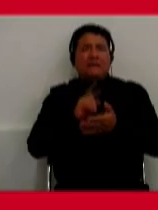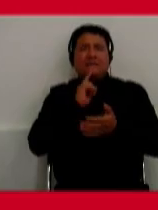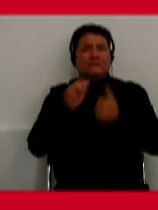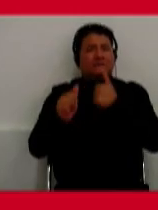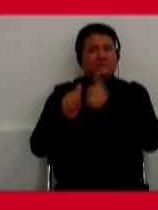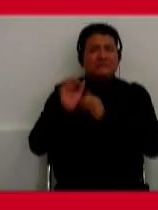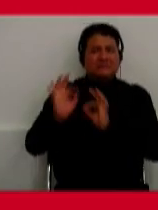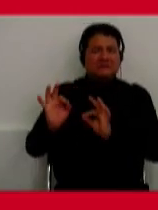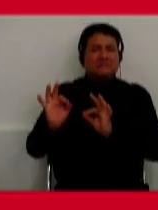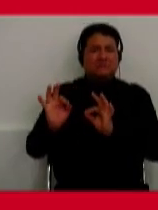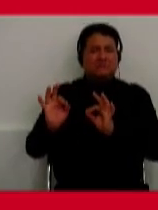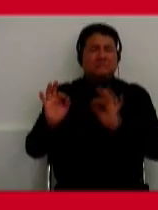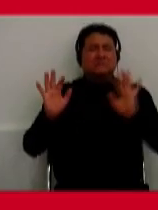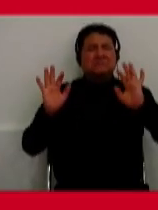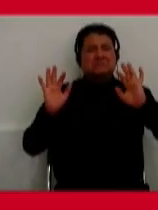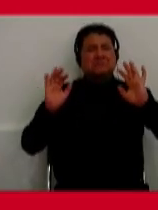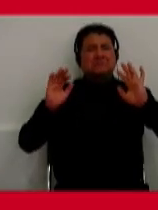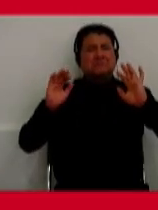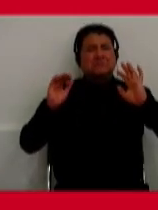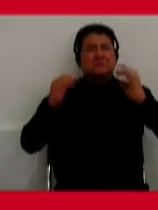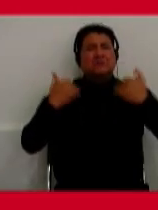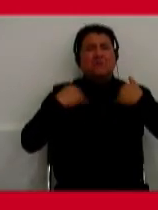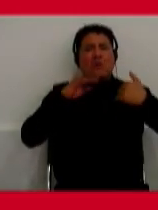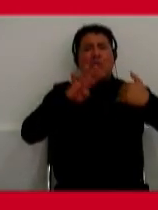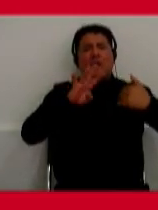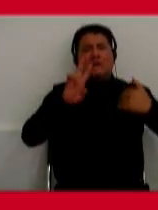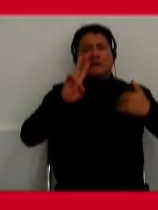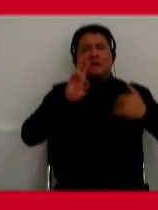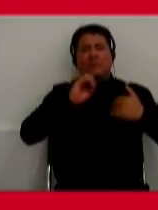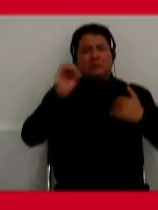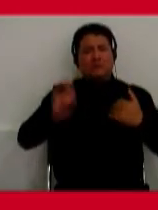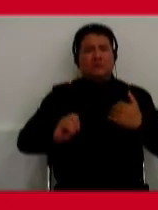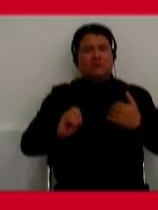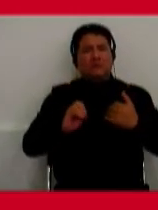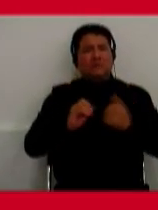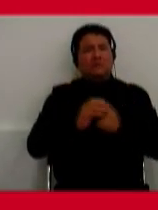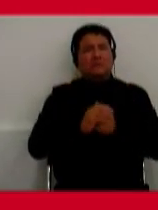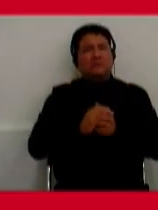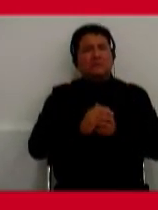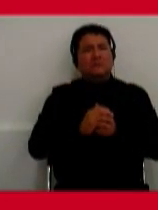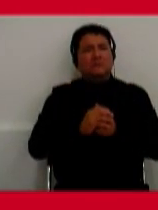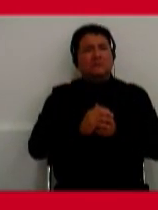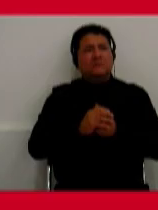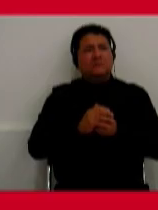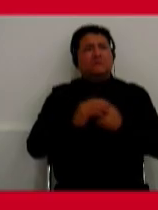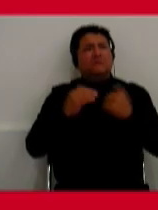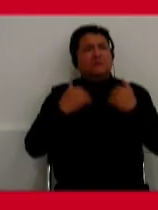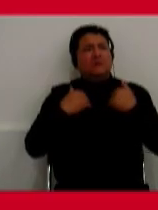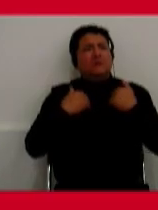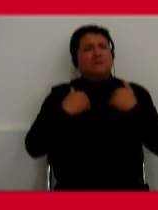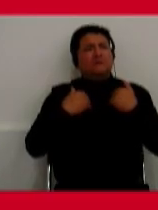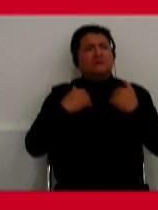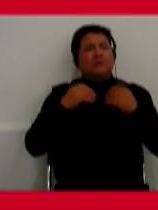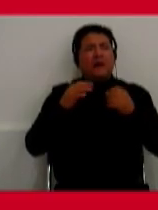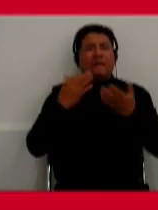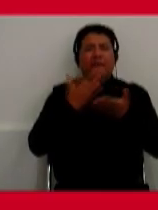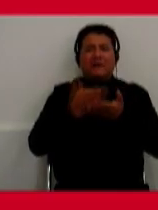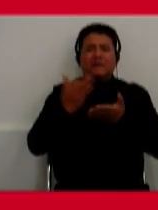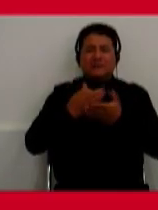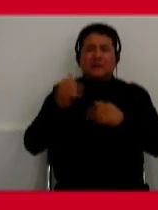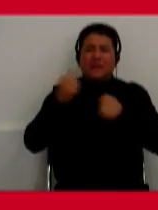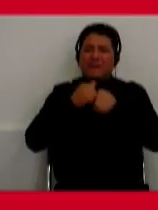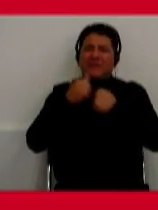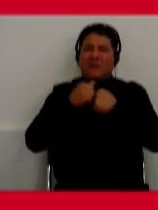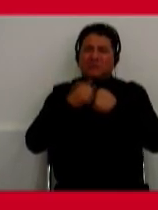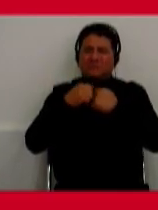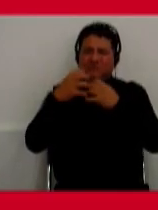nuestras operaciones, y el 47% de HPRI registrados por falla del macizo rocoso hoy han sido